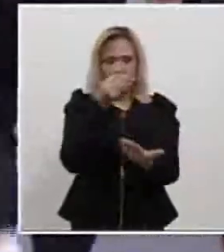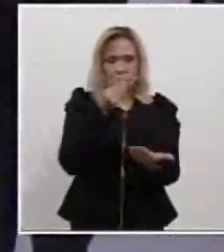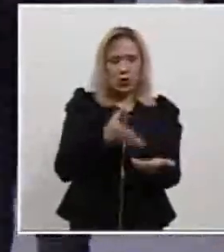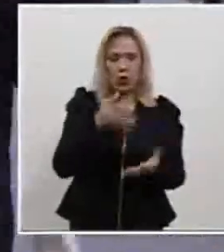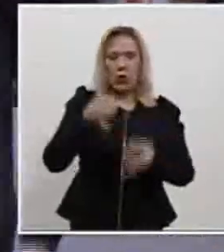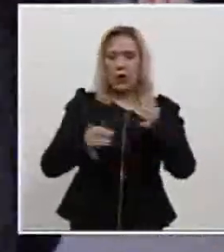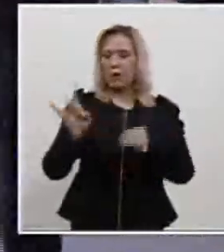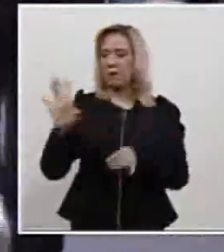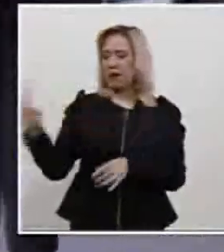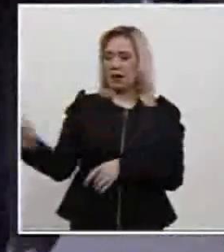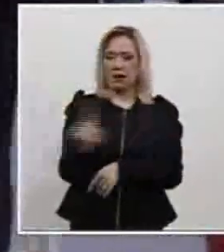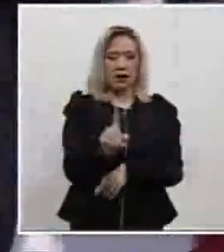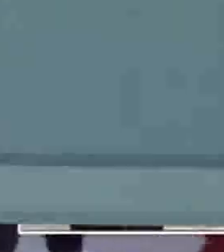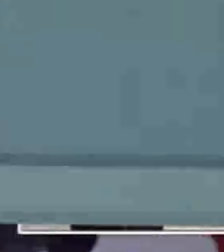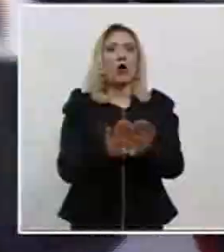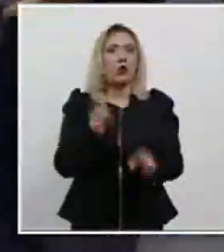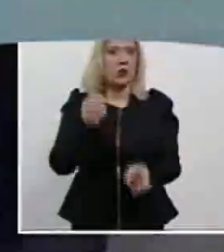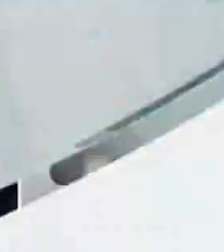tipo de asuntos.